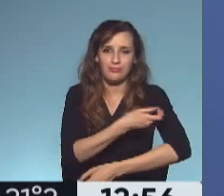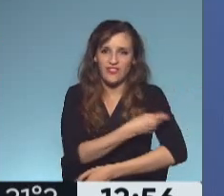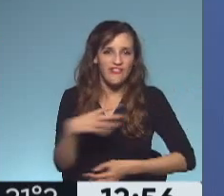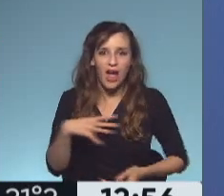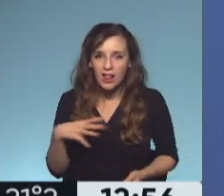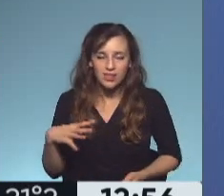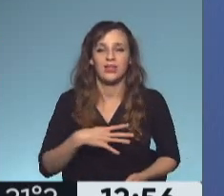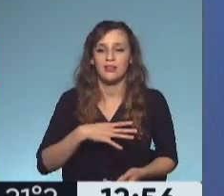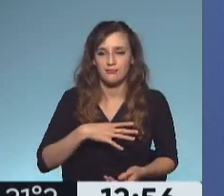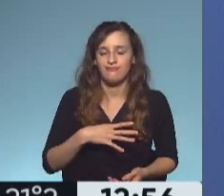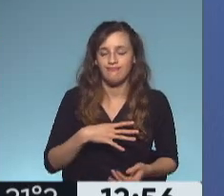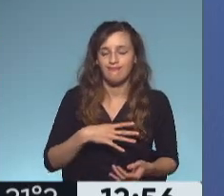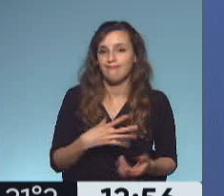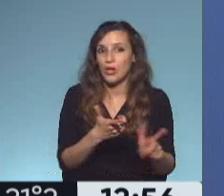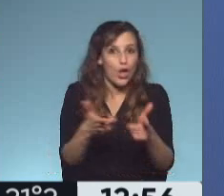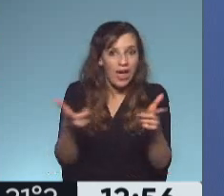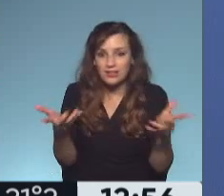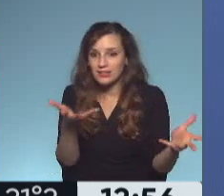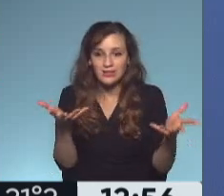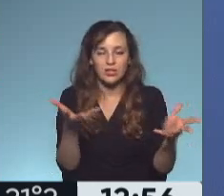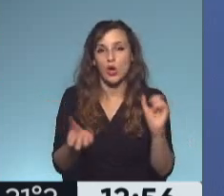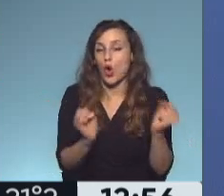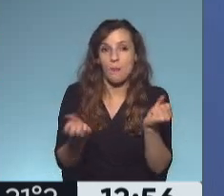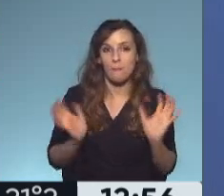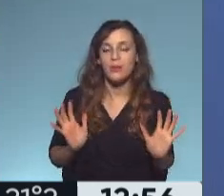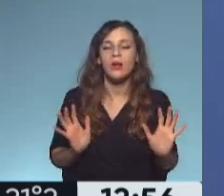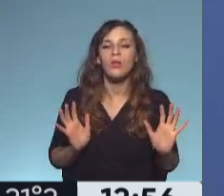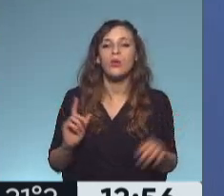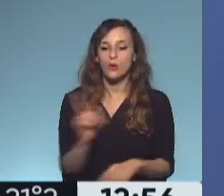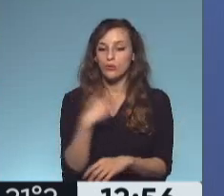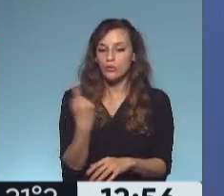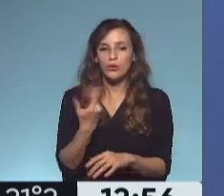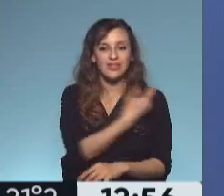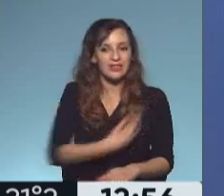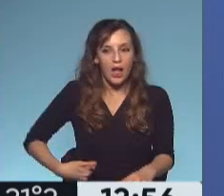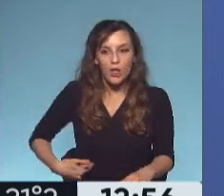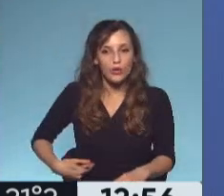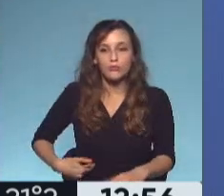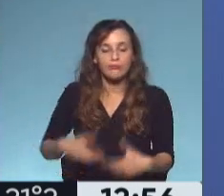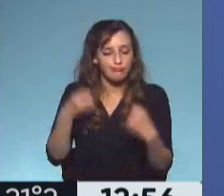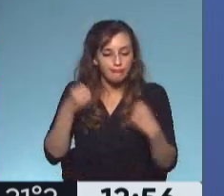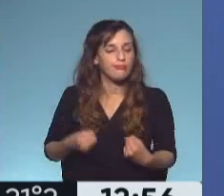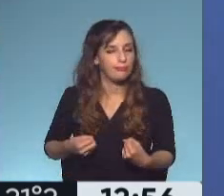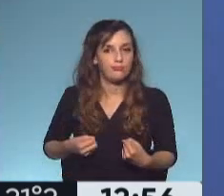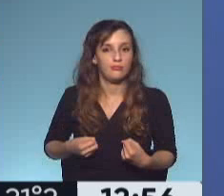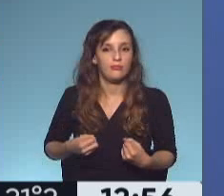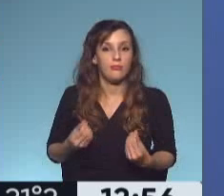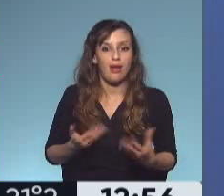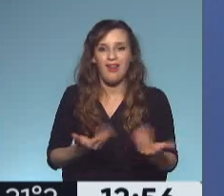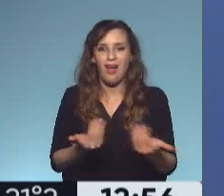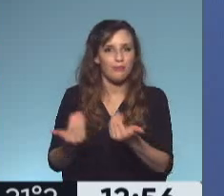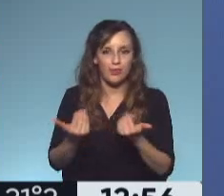situación muy, muy compleja, y nosotros desde el Estado Nacional estamos comprometidos para acceder a estas vacunas lo antes posible